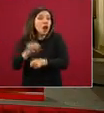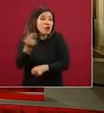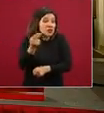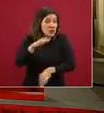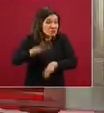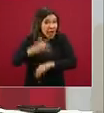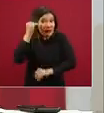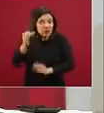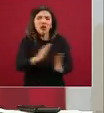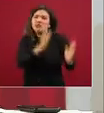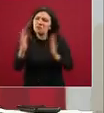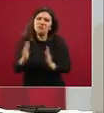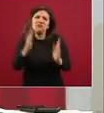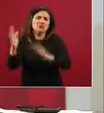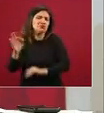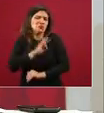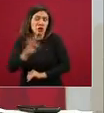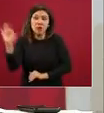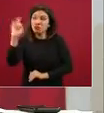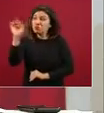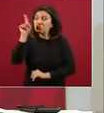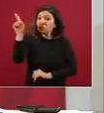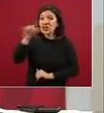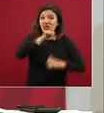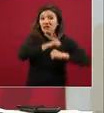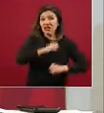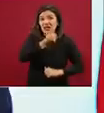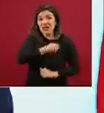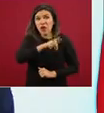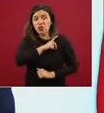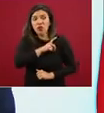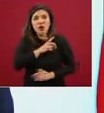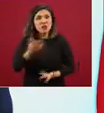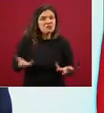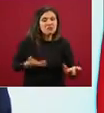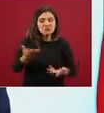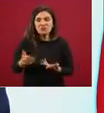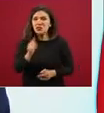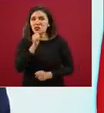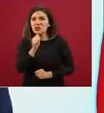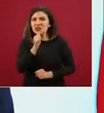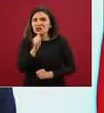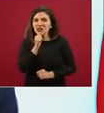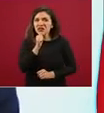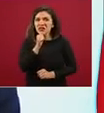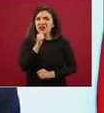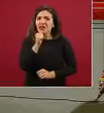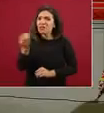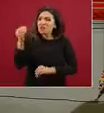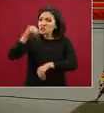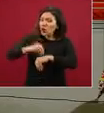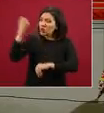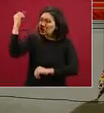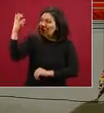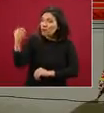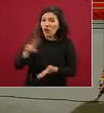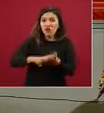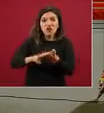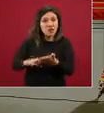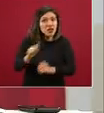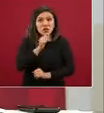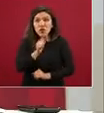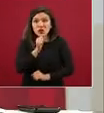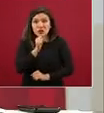necesario. Si las autoridades de salud no ponen el semáforo verde en